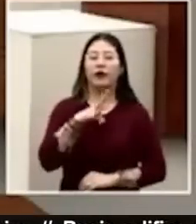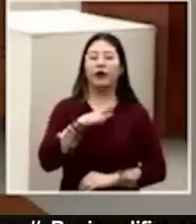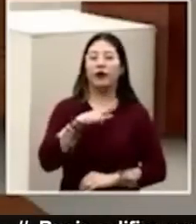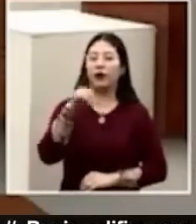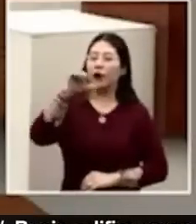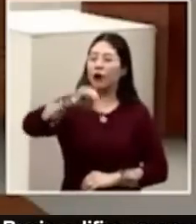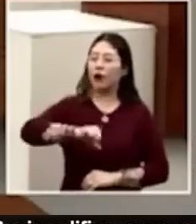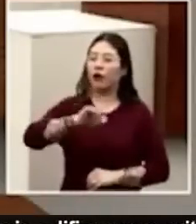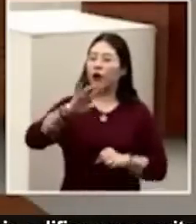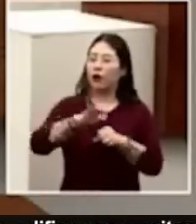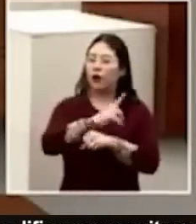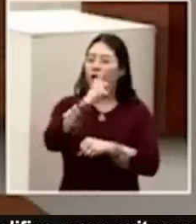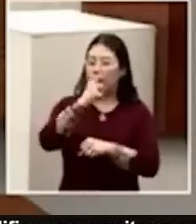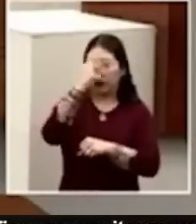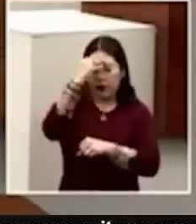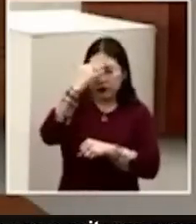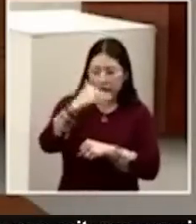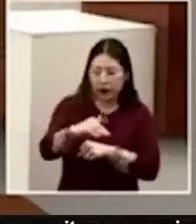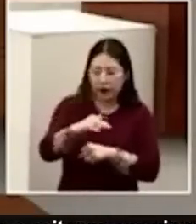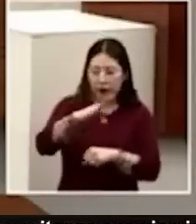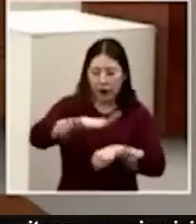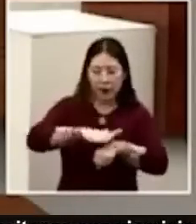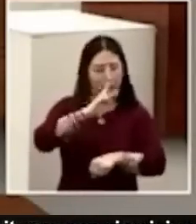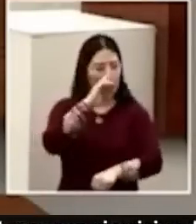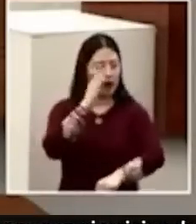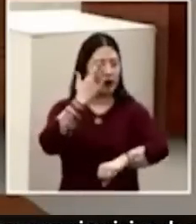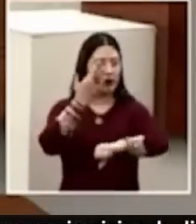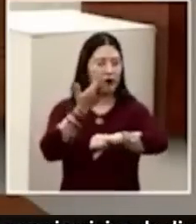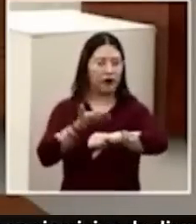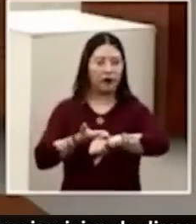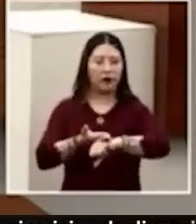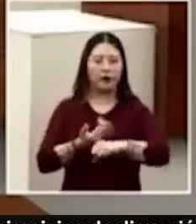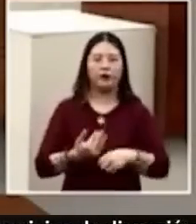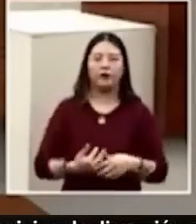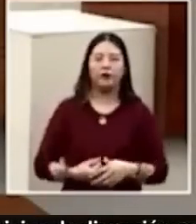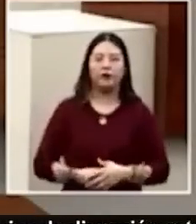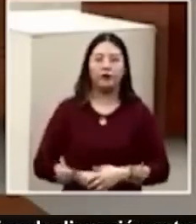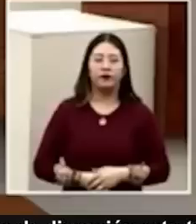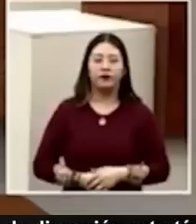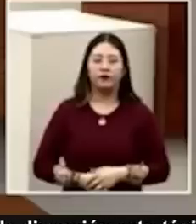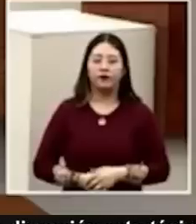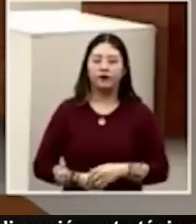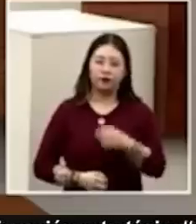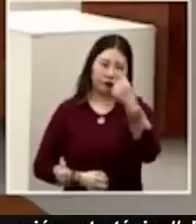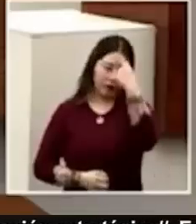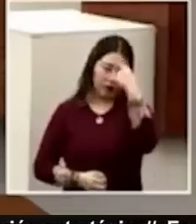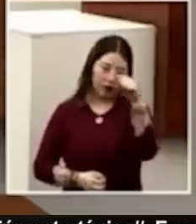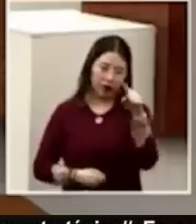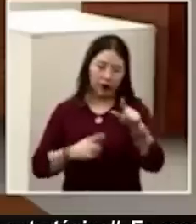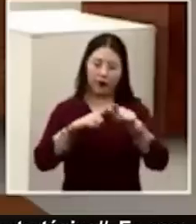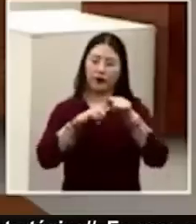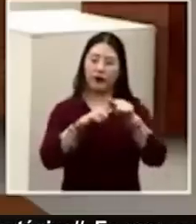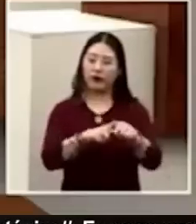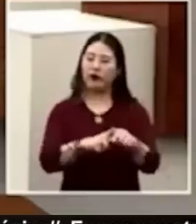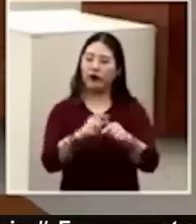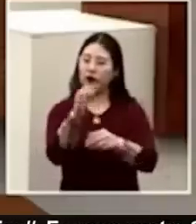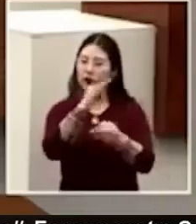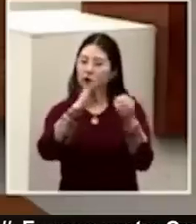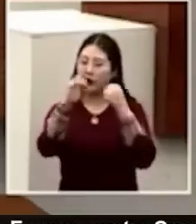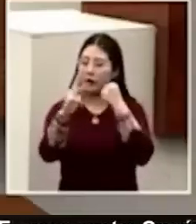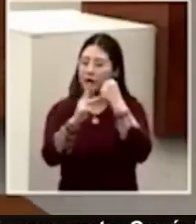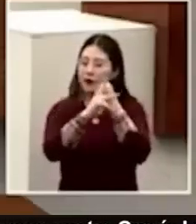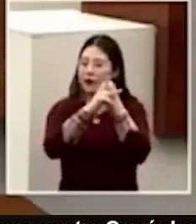porque quienes tuvieron la responsabilidad de conducir los destinos del país